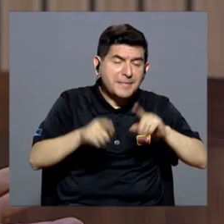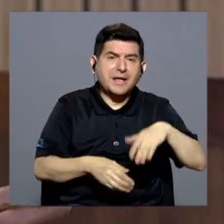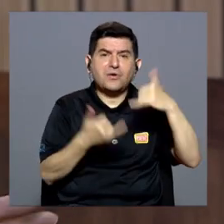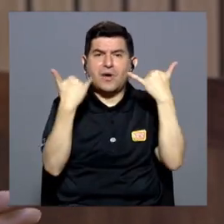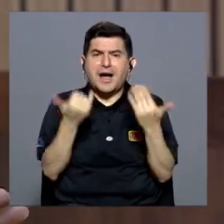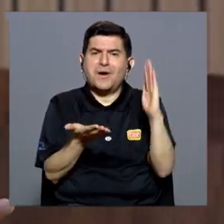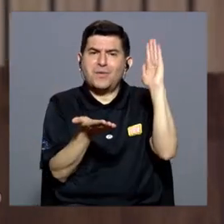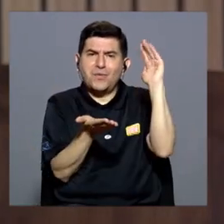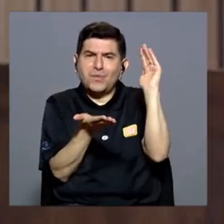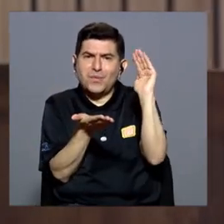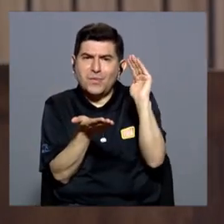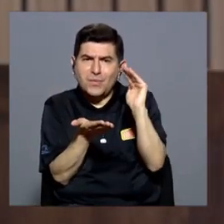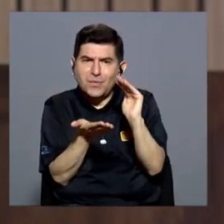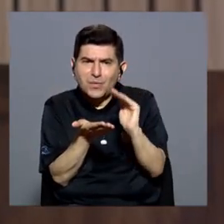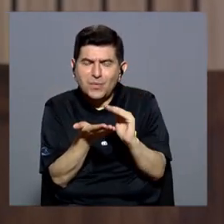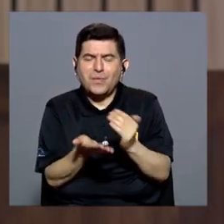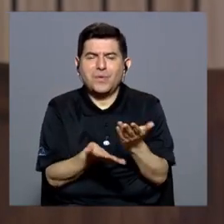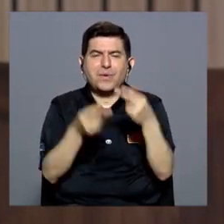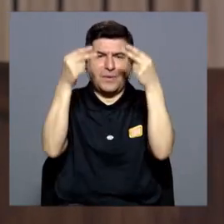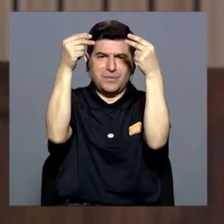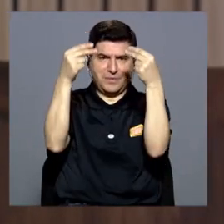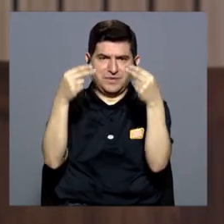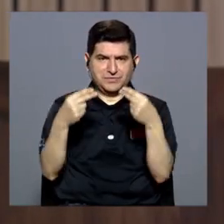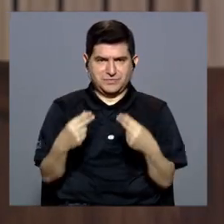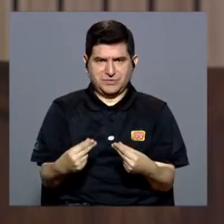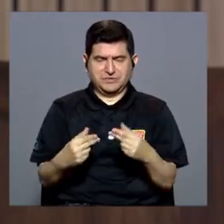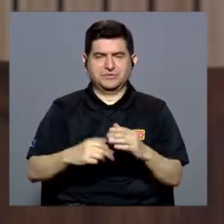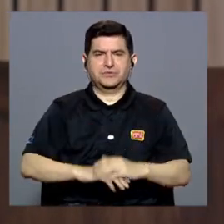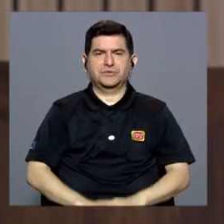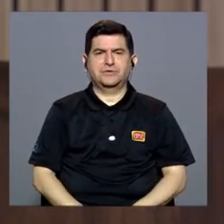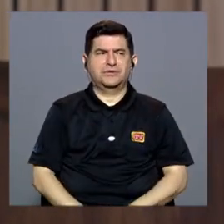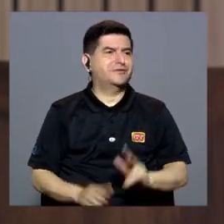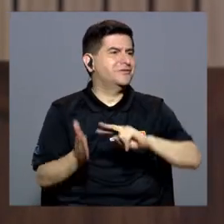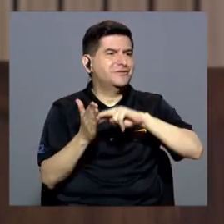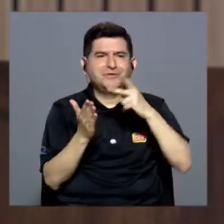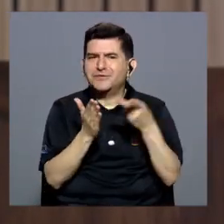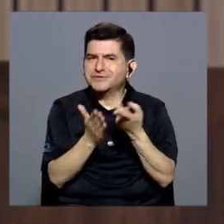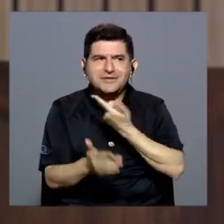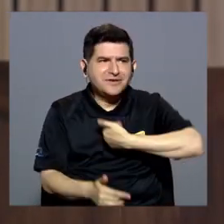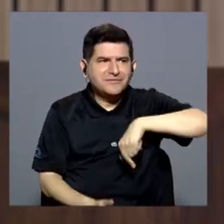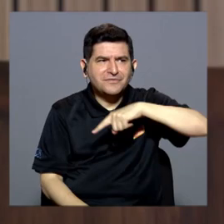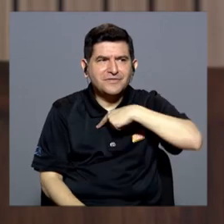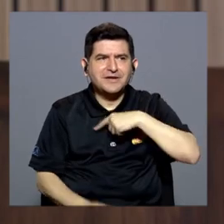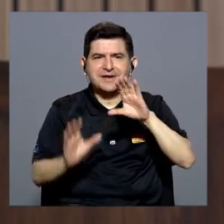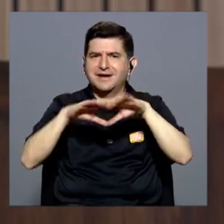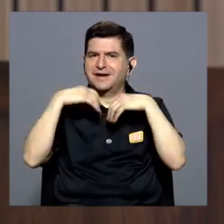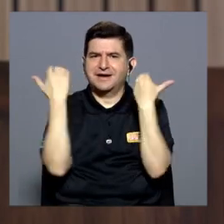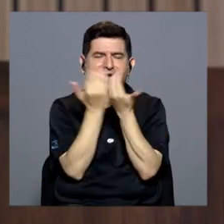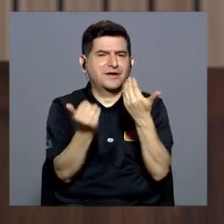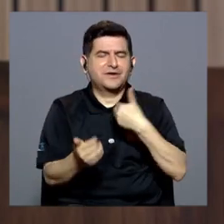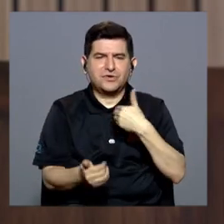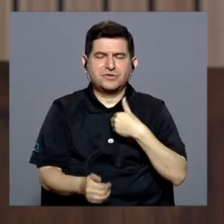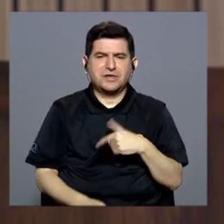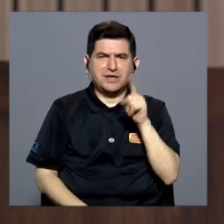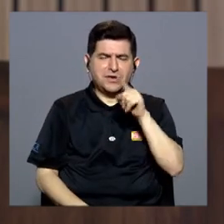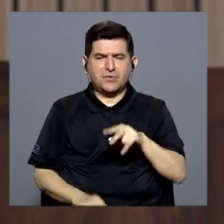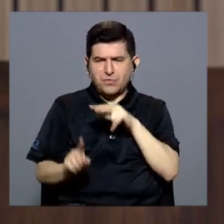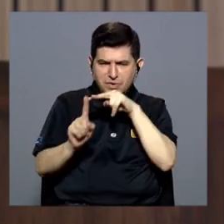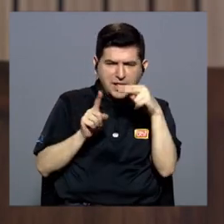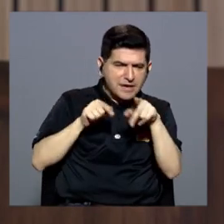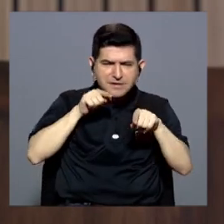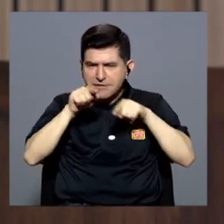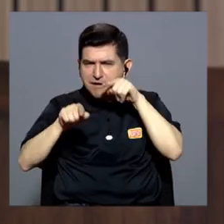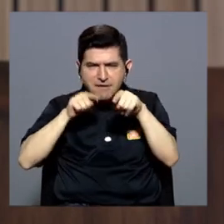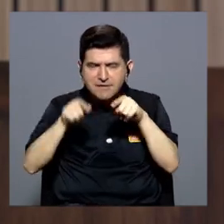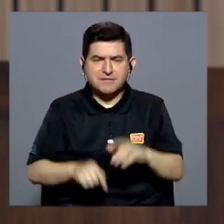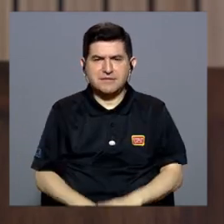rebajando la parte presupuestaria. Eso no quiere decir que nosotros desde el Consejo no tengamos una mirada crítica,